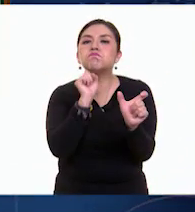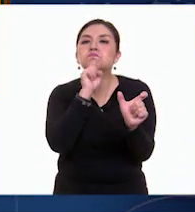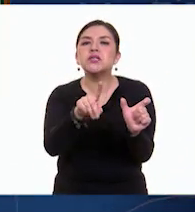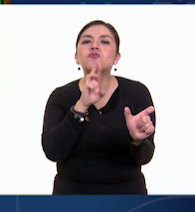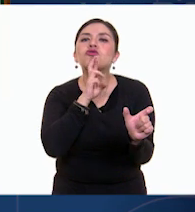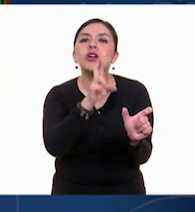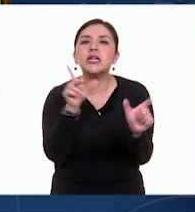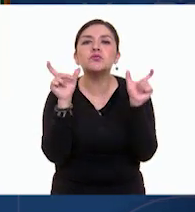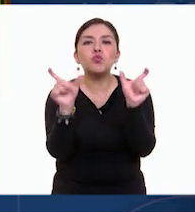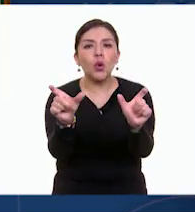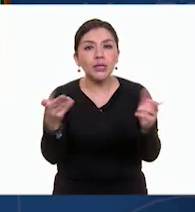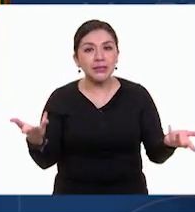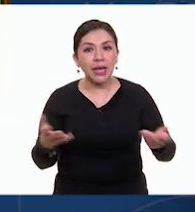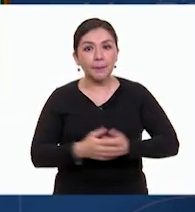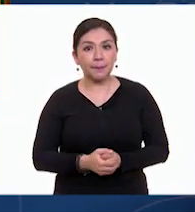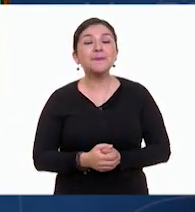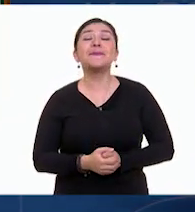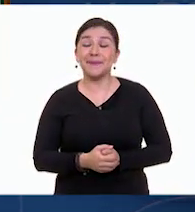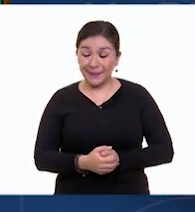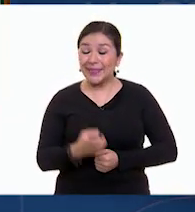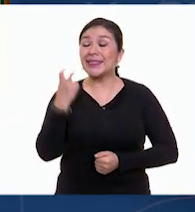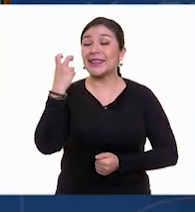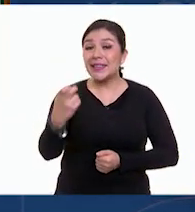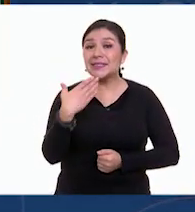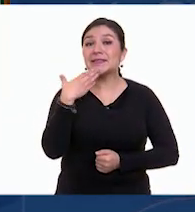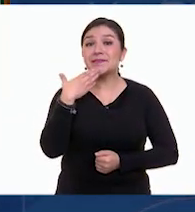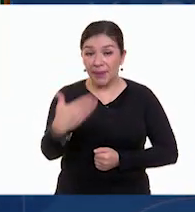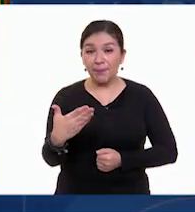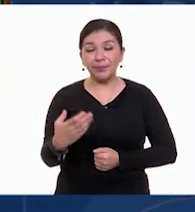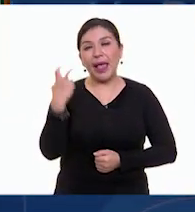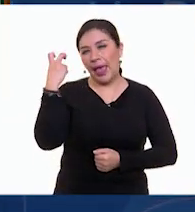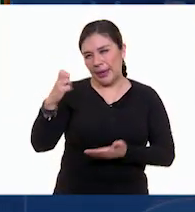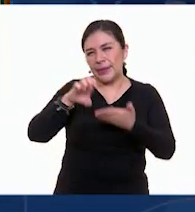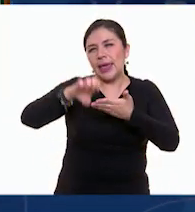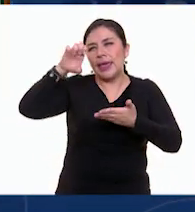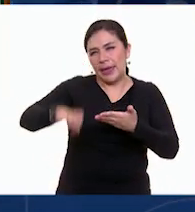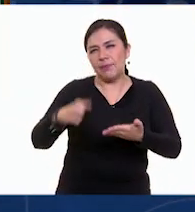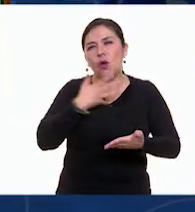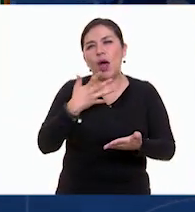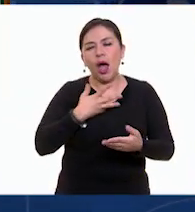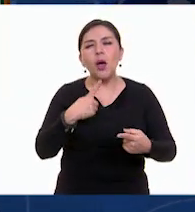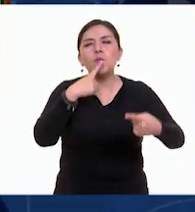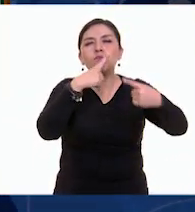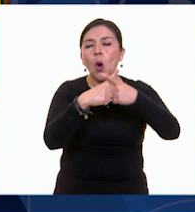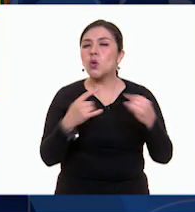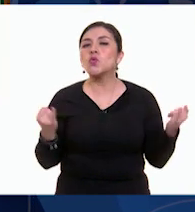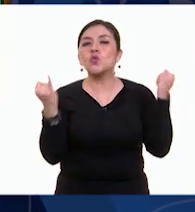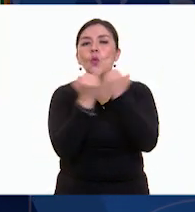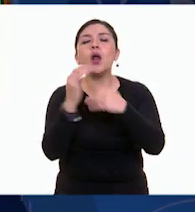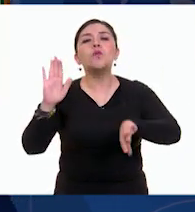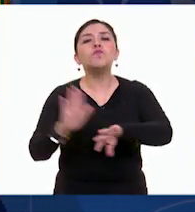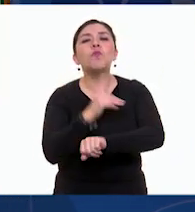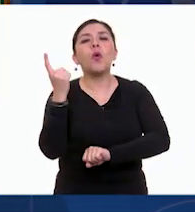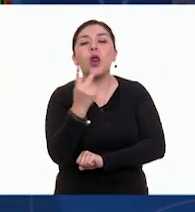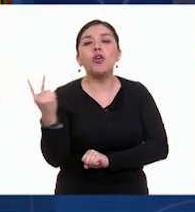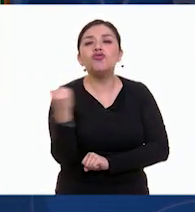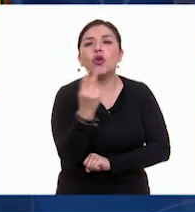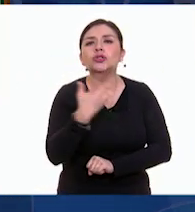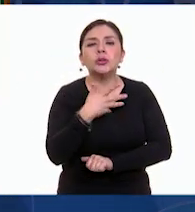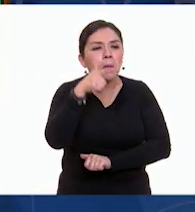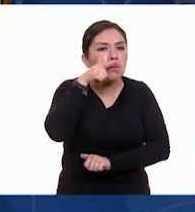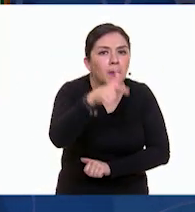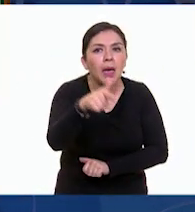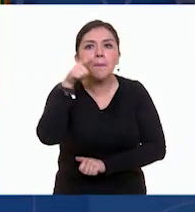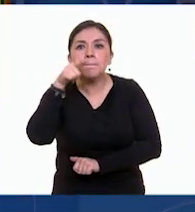dos rectángulos. Exactamente. En nuestro ejemplo, son múltiplos comunes porque los encontramos